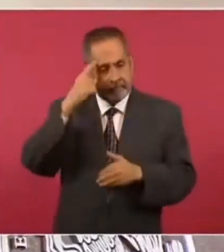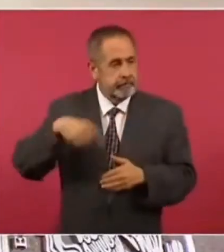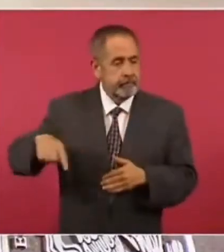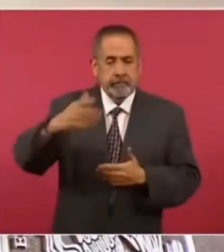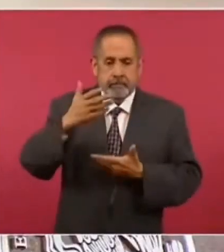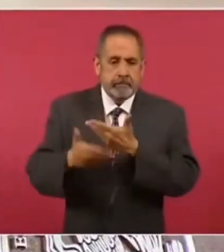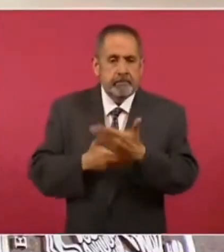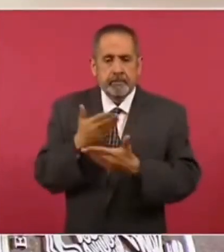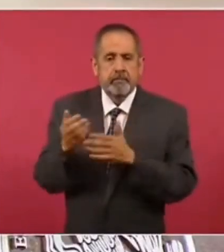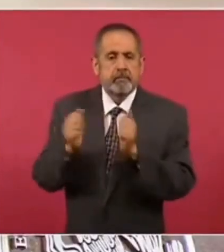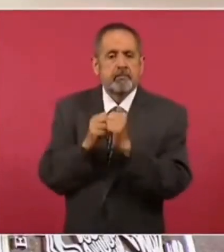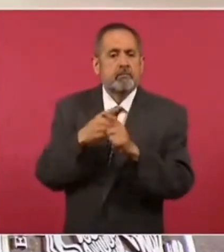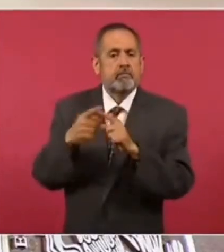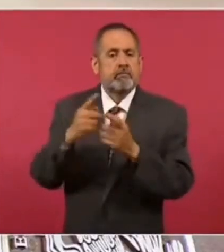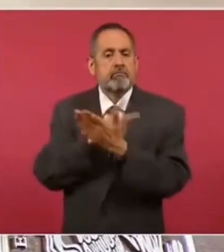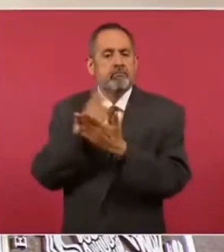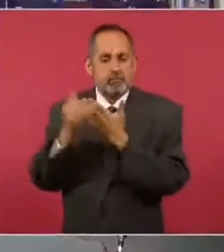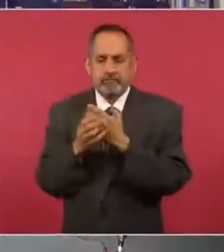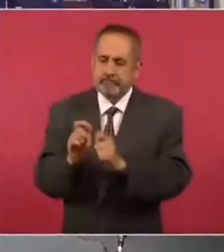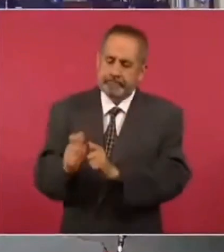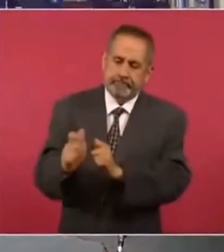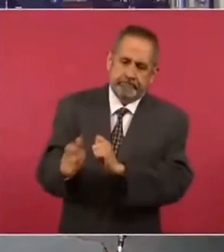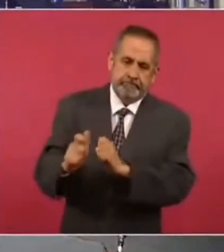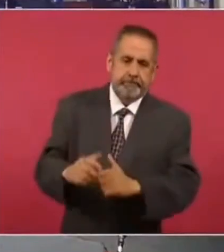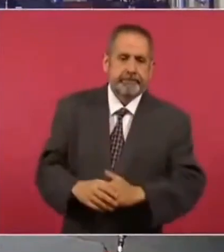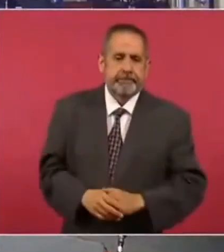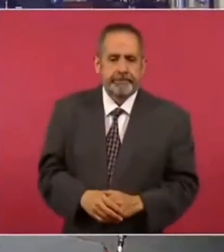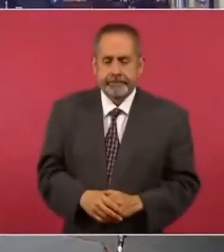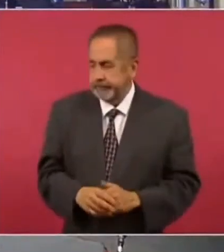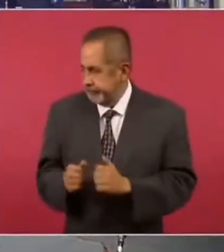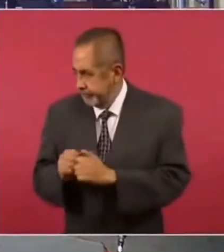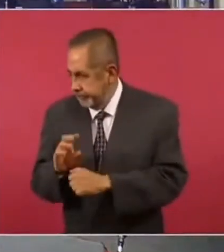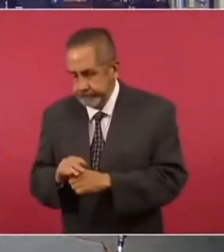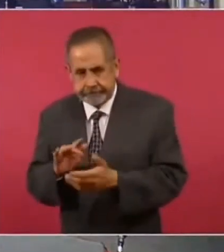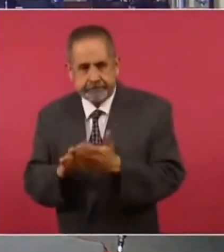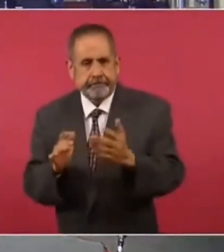todos los beneficiarios de los programas sociales. Okay, muchas gracias.